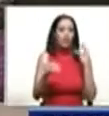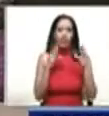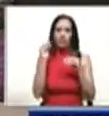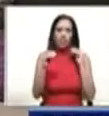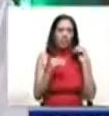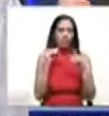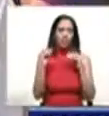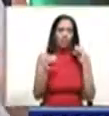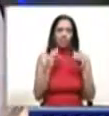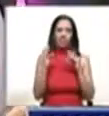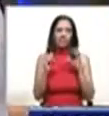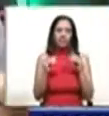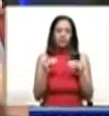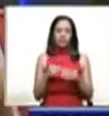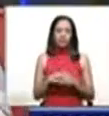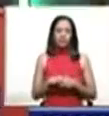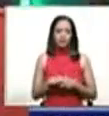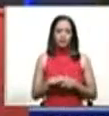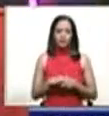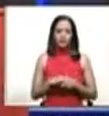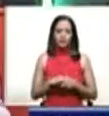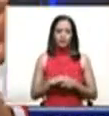de forma y una sola de fondo.